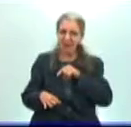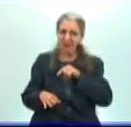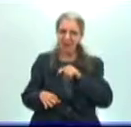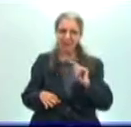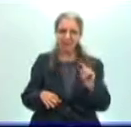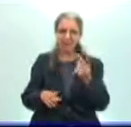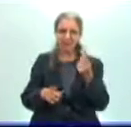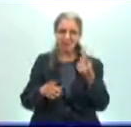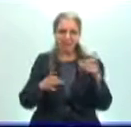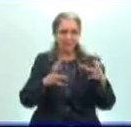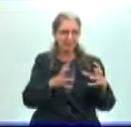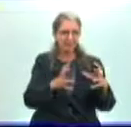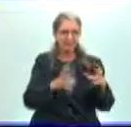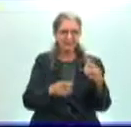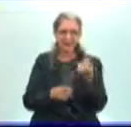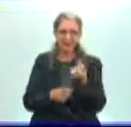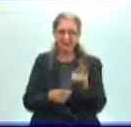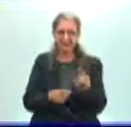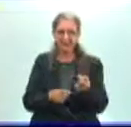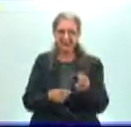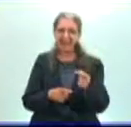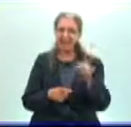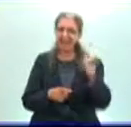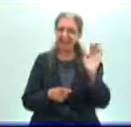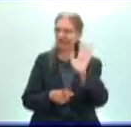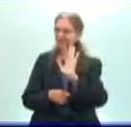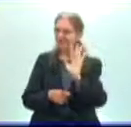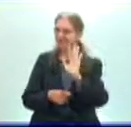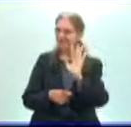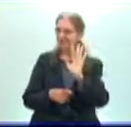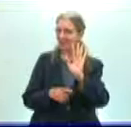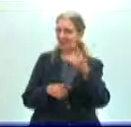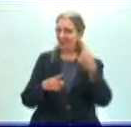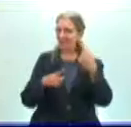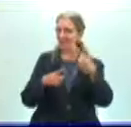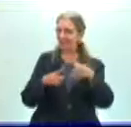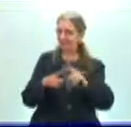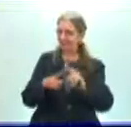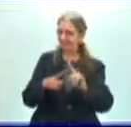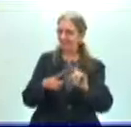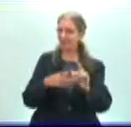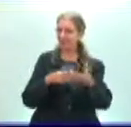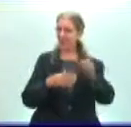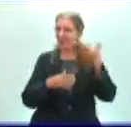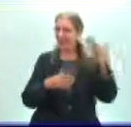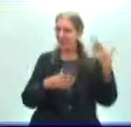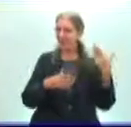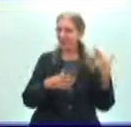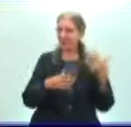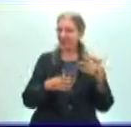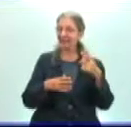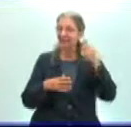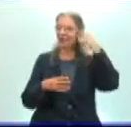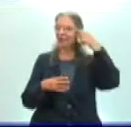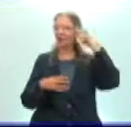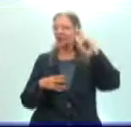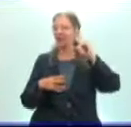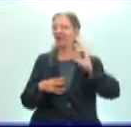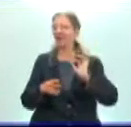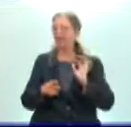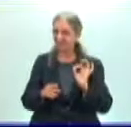piezas. Pues me voy despidiendo de ustedes, pero antes les